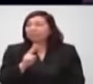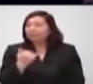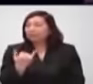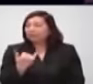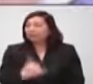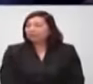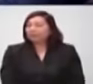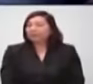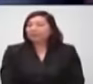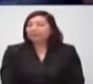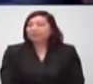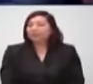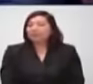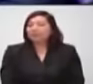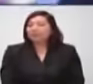presidente,